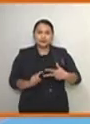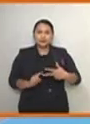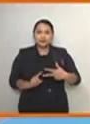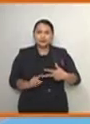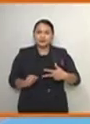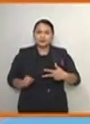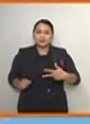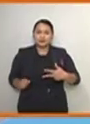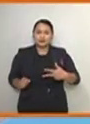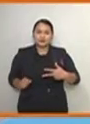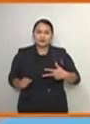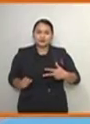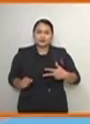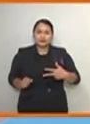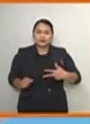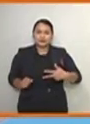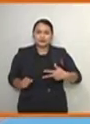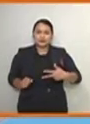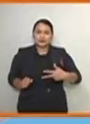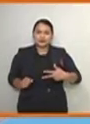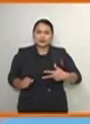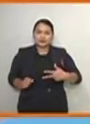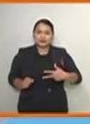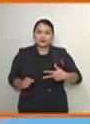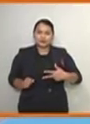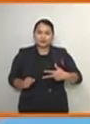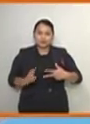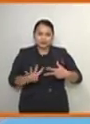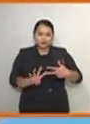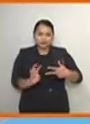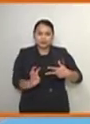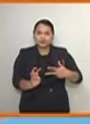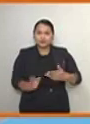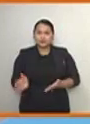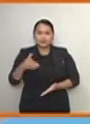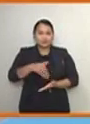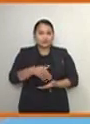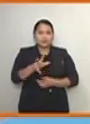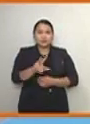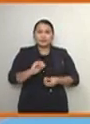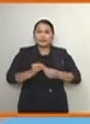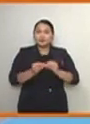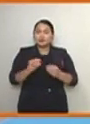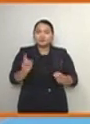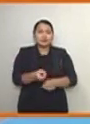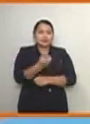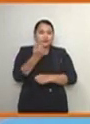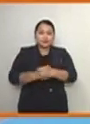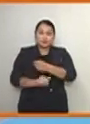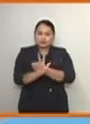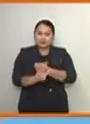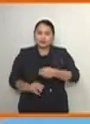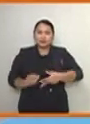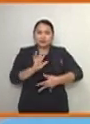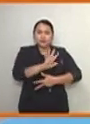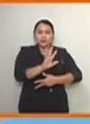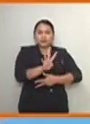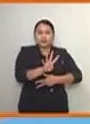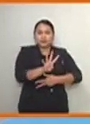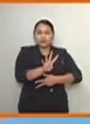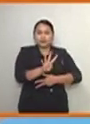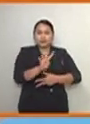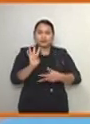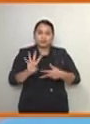número y este es el 46 con gusto repito los tres números afortunados 54